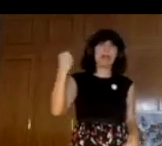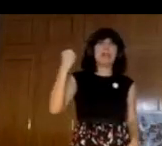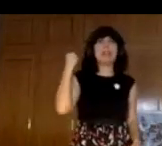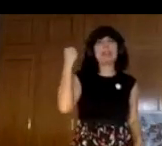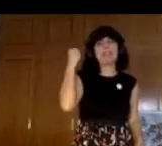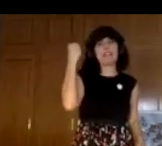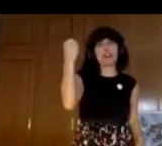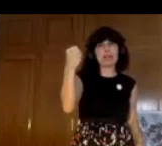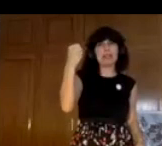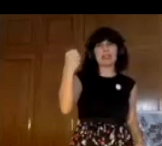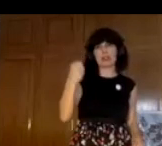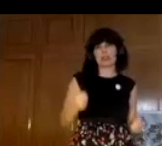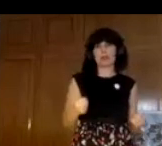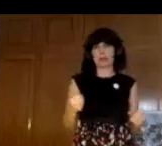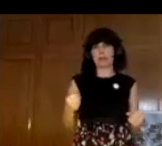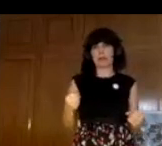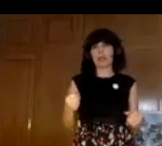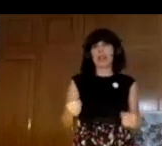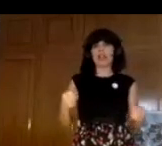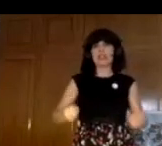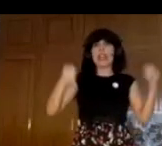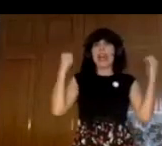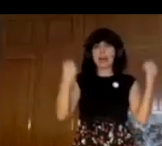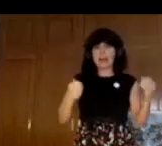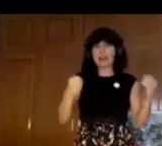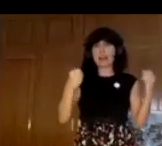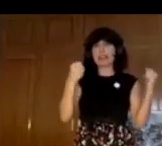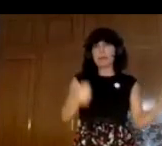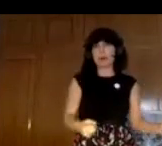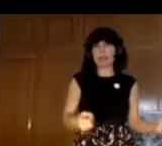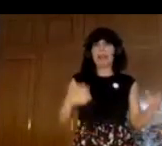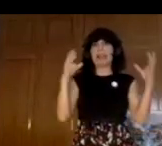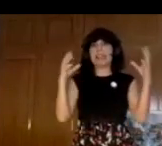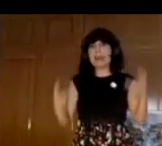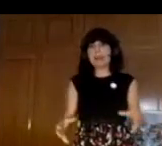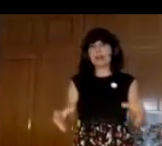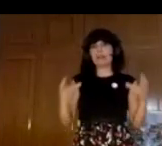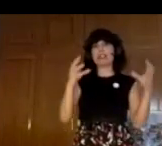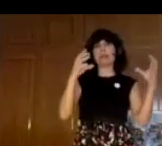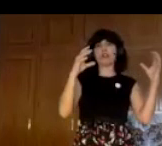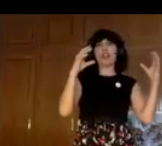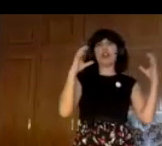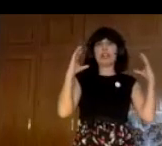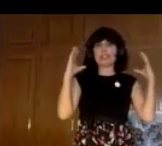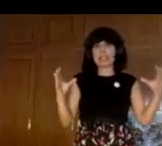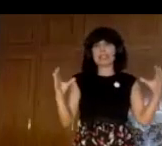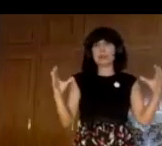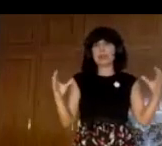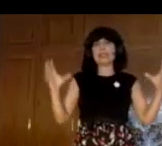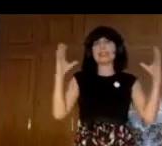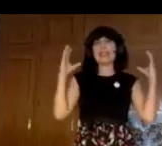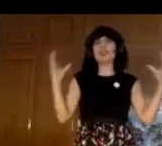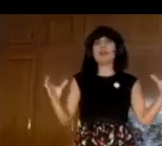capacidad de informar en directo desde tu smartphone. Entonces, habla de lo que a ti te importa, genera marcos reflexivos con las ideas que